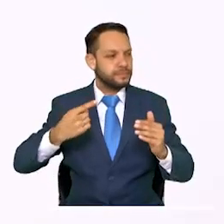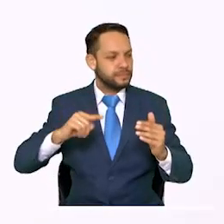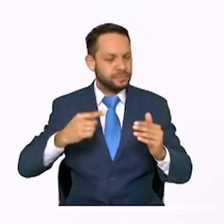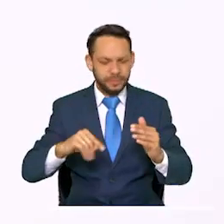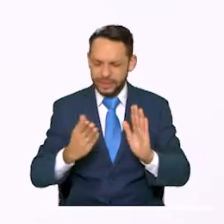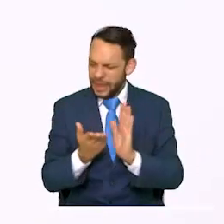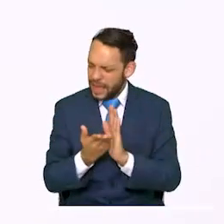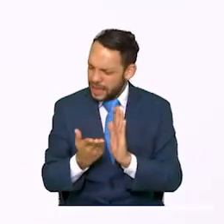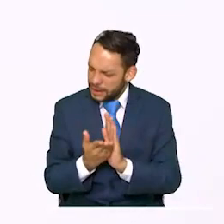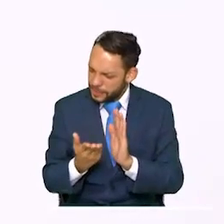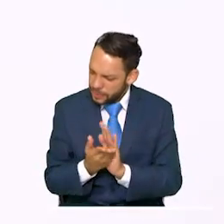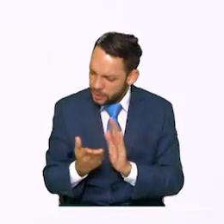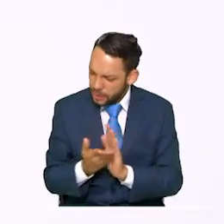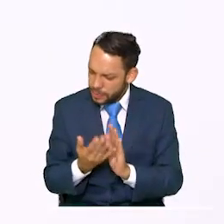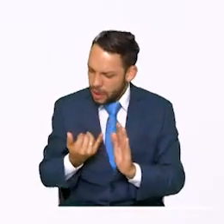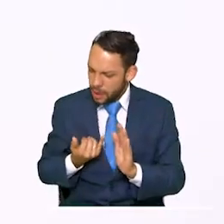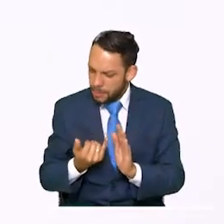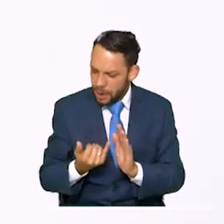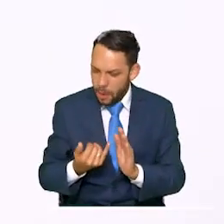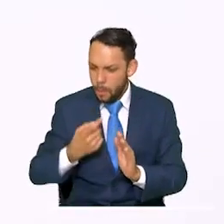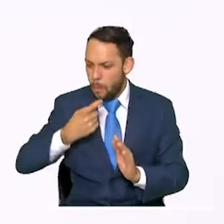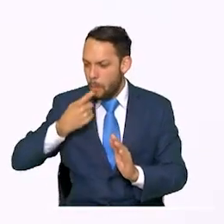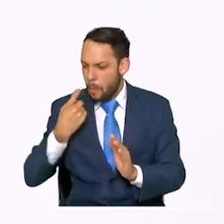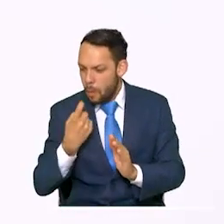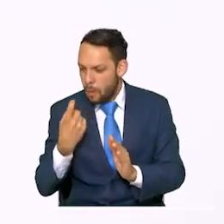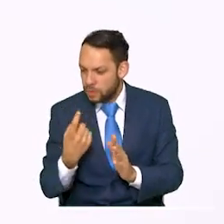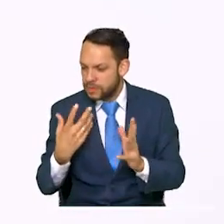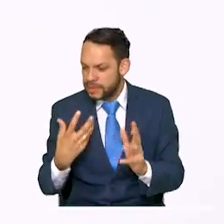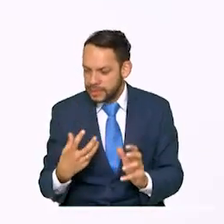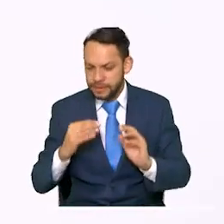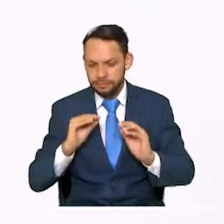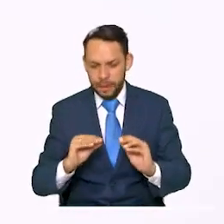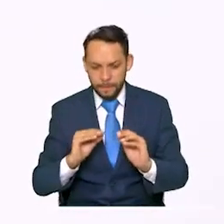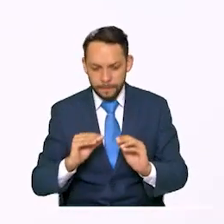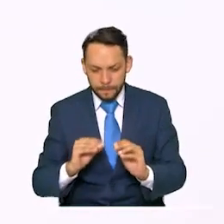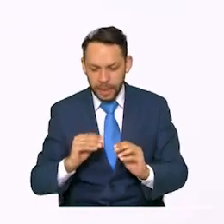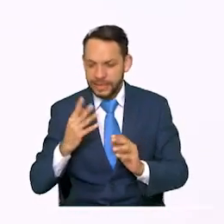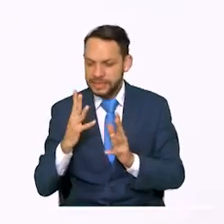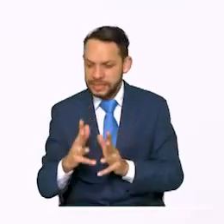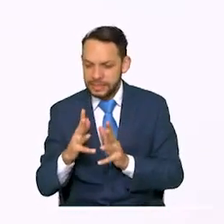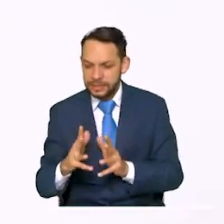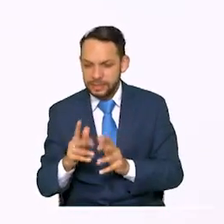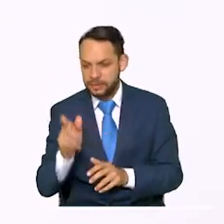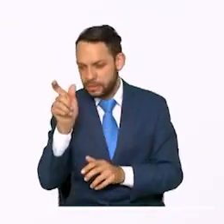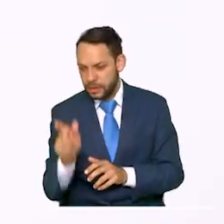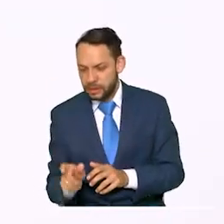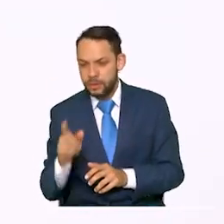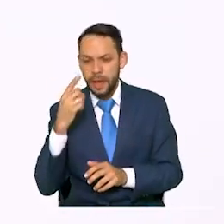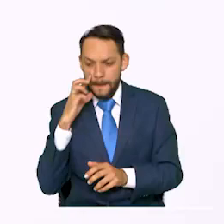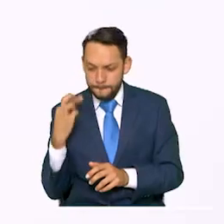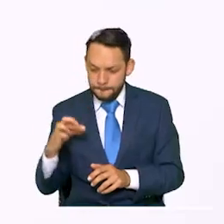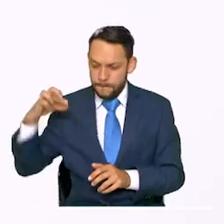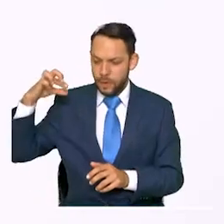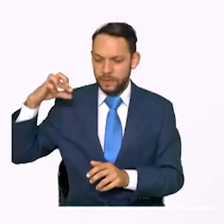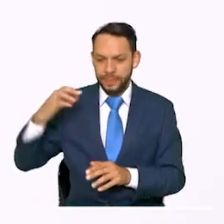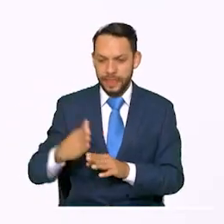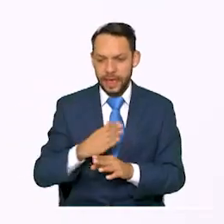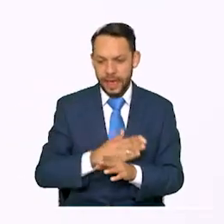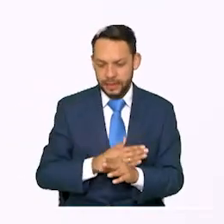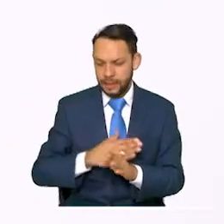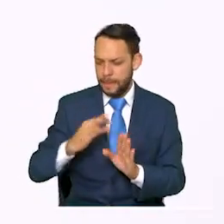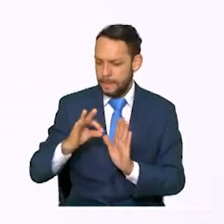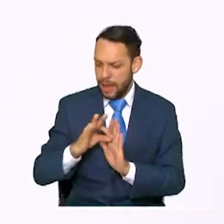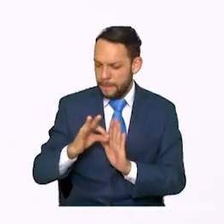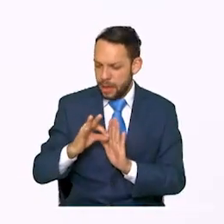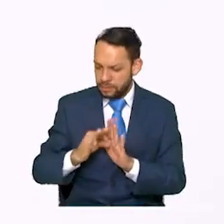diplomado busca enseñar a los profesionales de la salud a prescribir cannabis medicinal. O